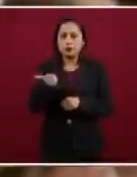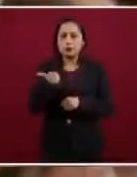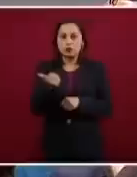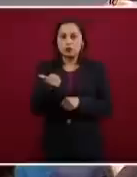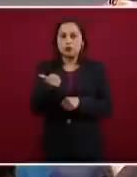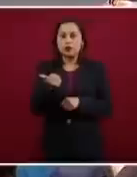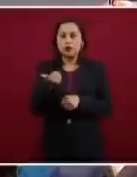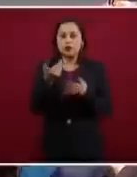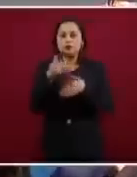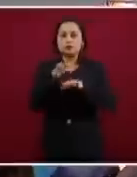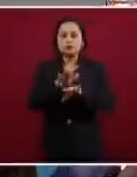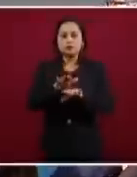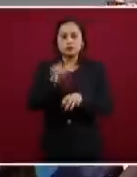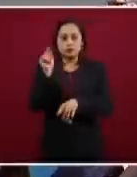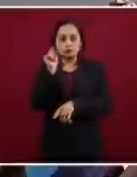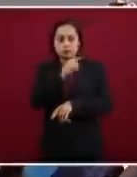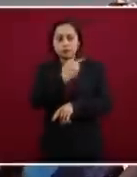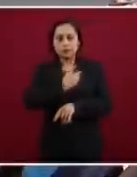semarnat